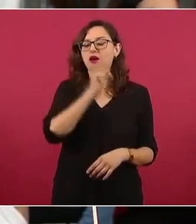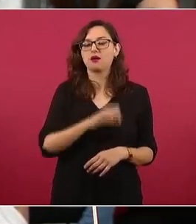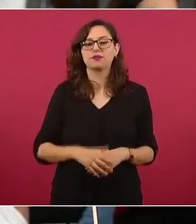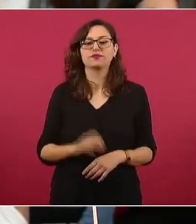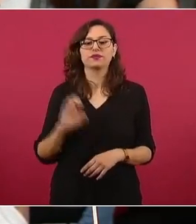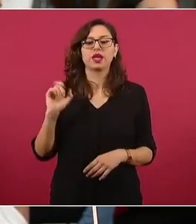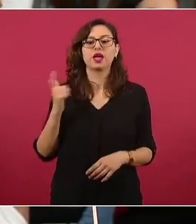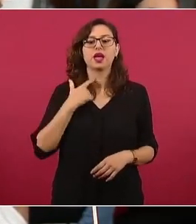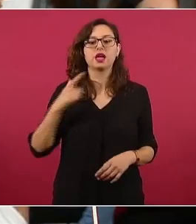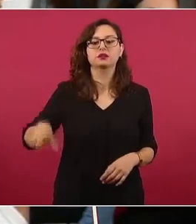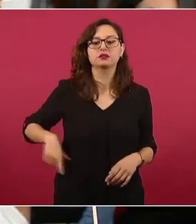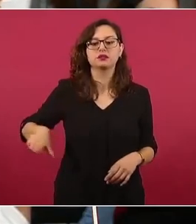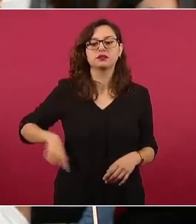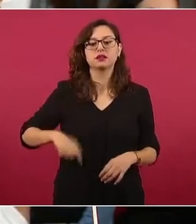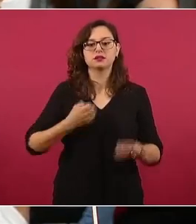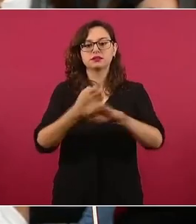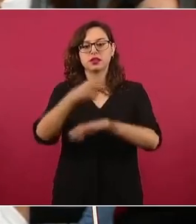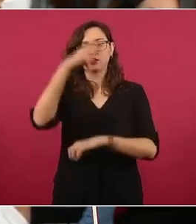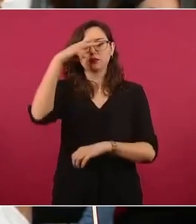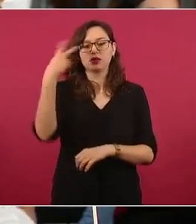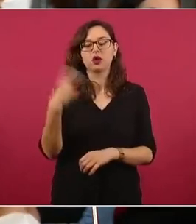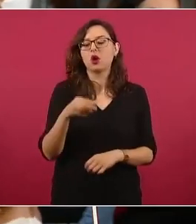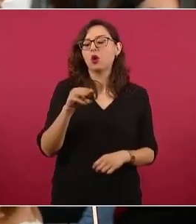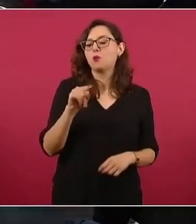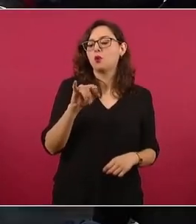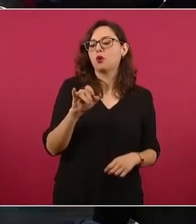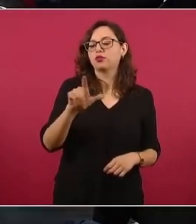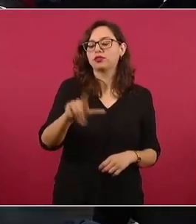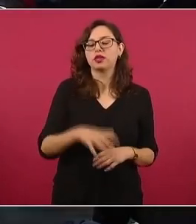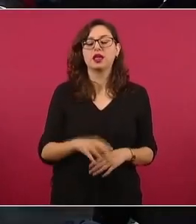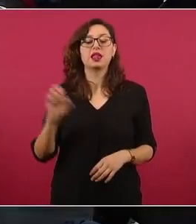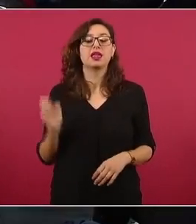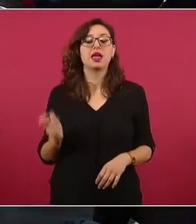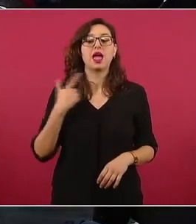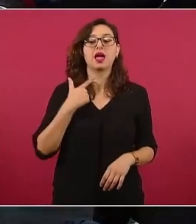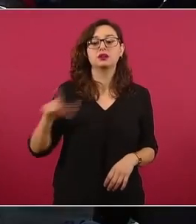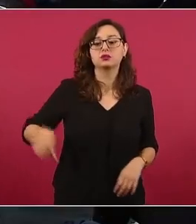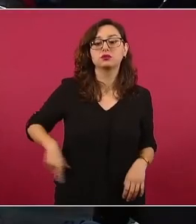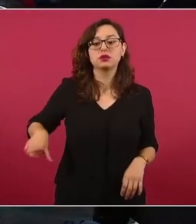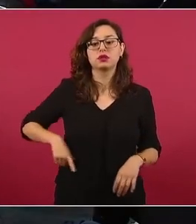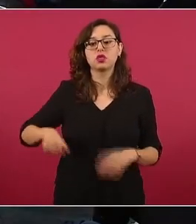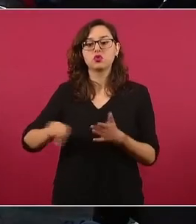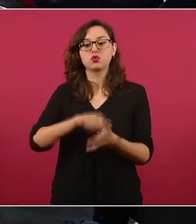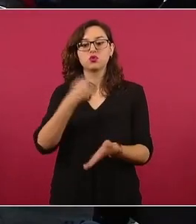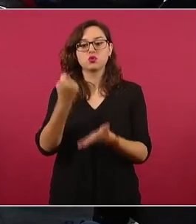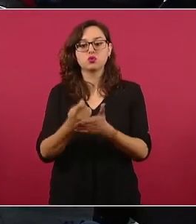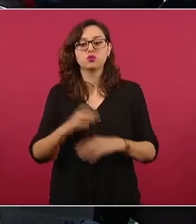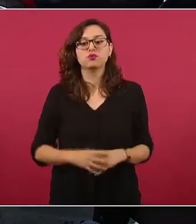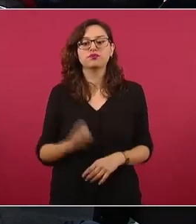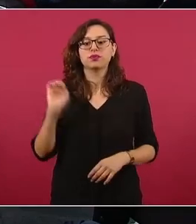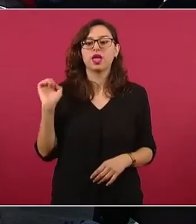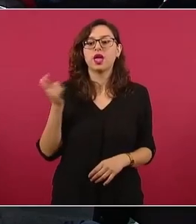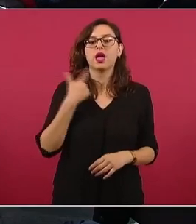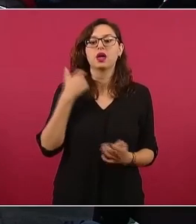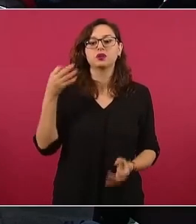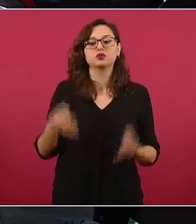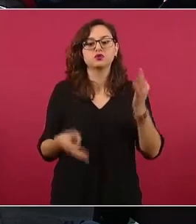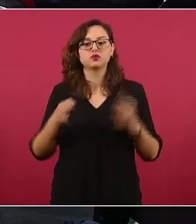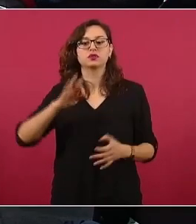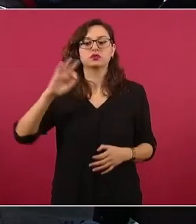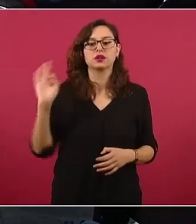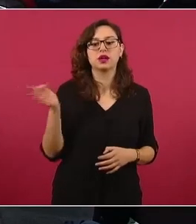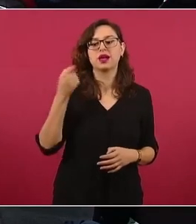del Estado de México, Arturo Montiel, los exgobernadores de Tamaulipas, Tomás Yarrington y Eugenio Hernández, el exjuez federal, Luis Armando